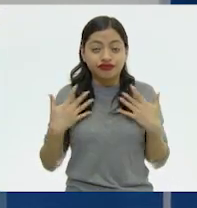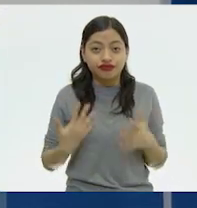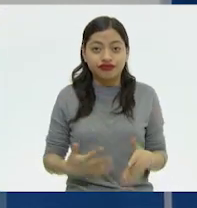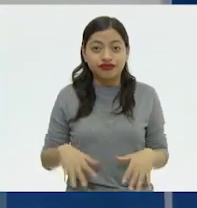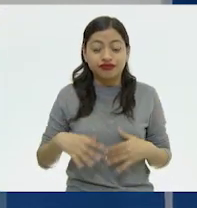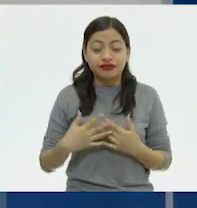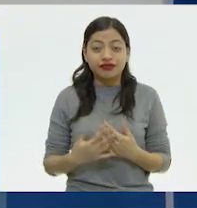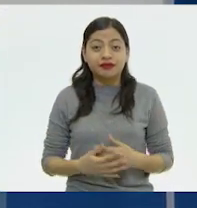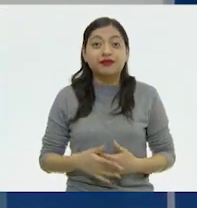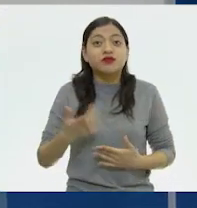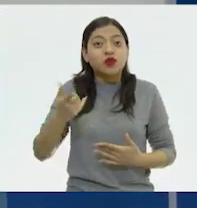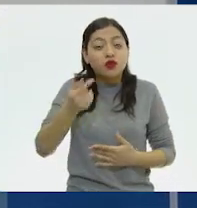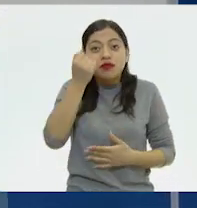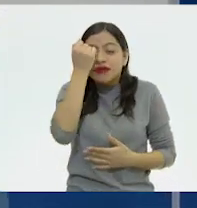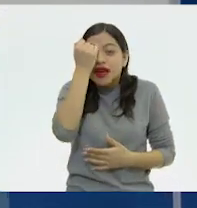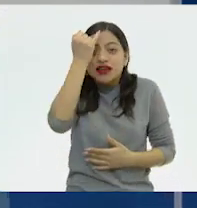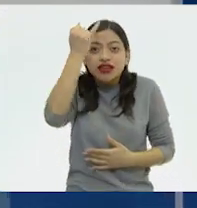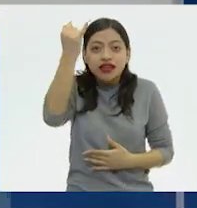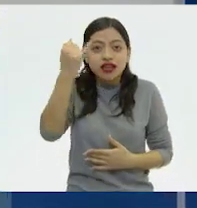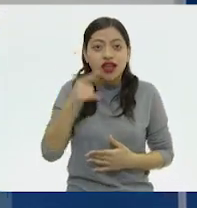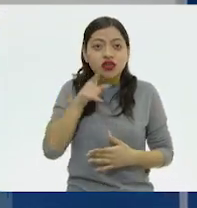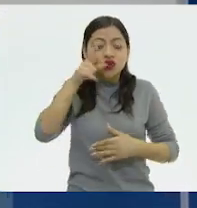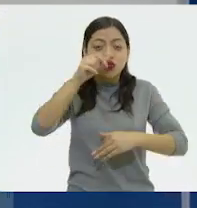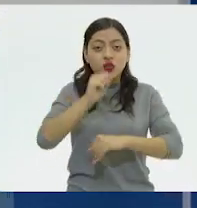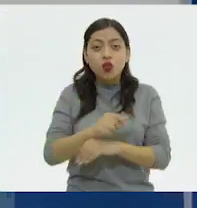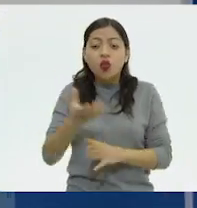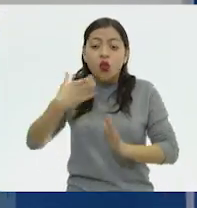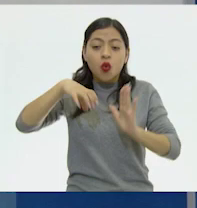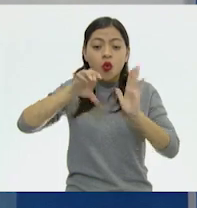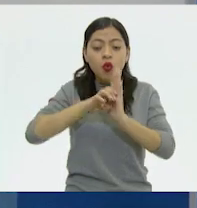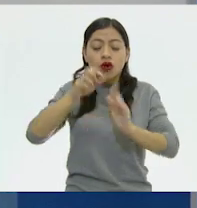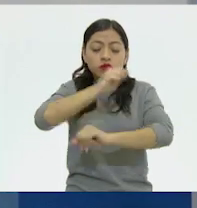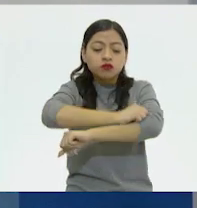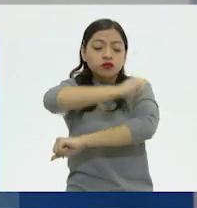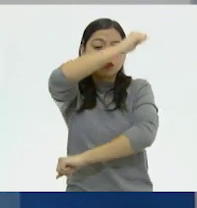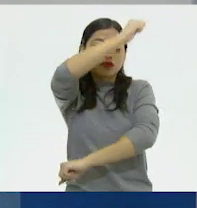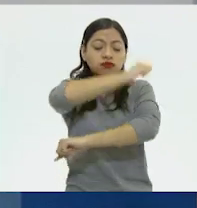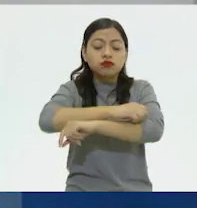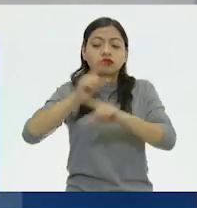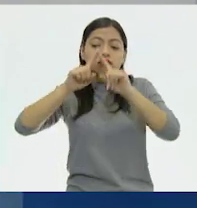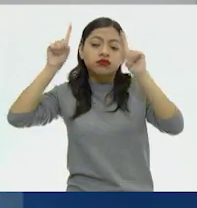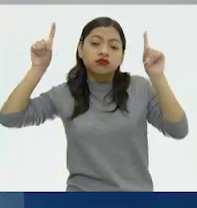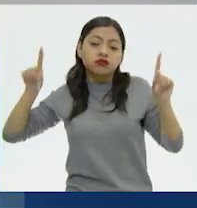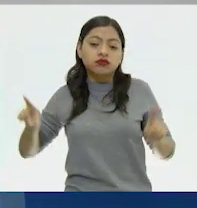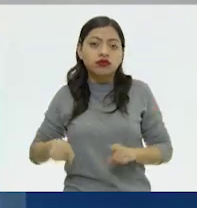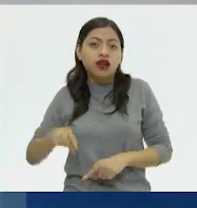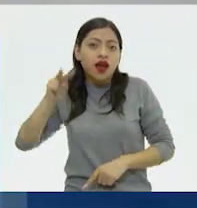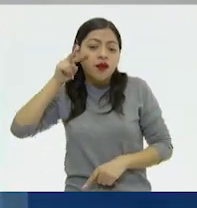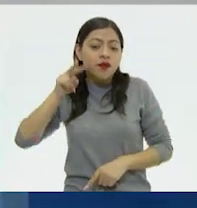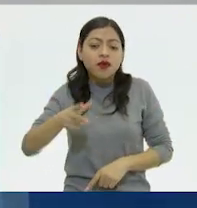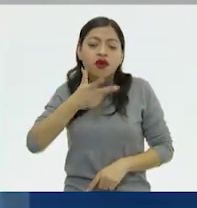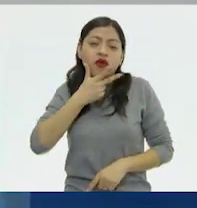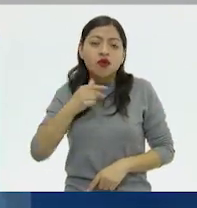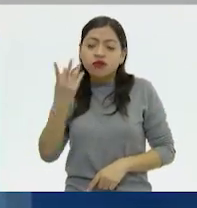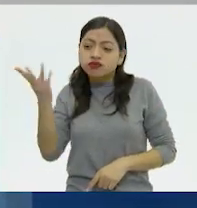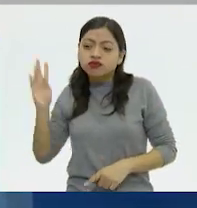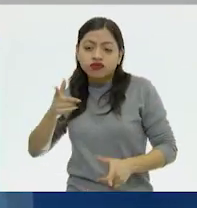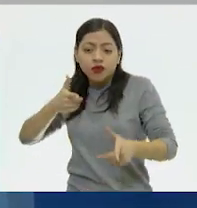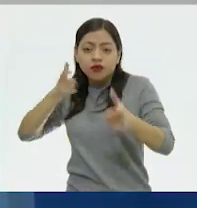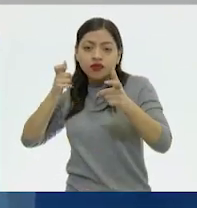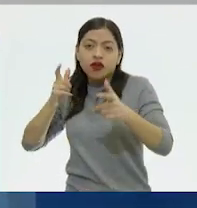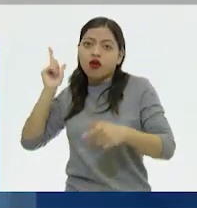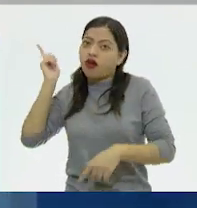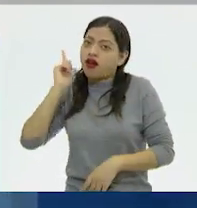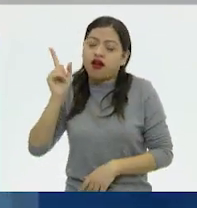de pintar. Imagínense que ustedes al lado de su ventana escuchan eso, cómo fusilan a un hombre. Ojalá que nunca lo tengamos que